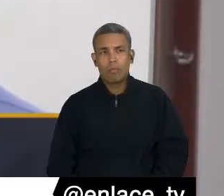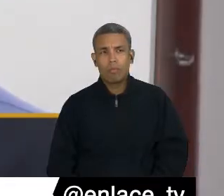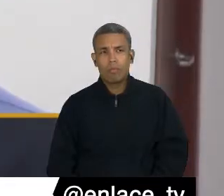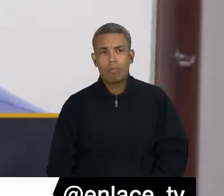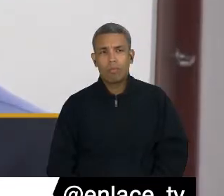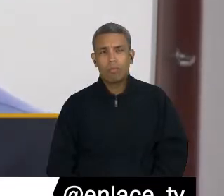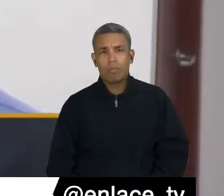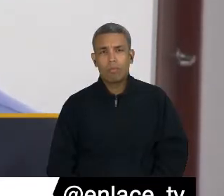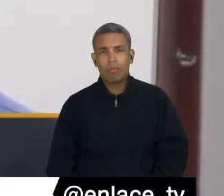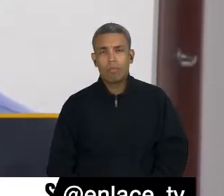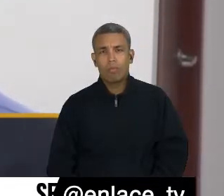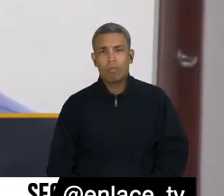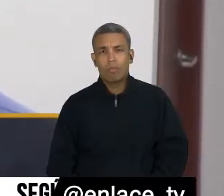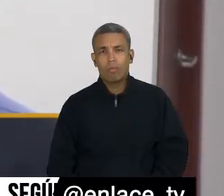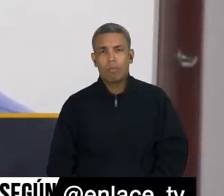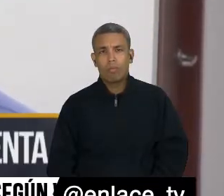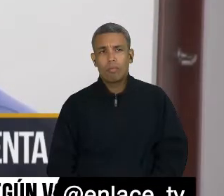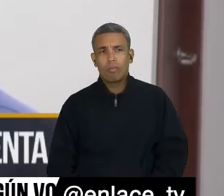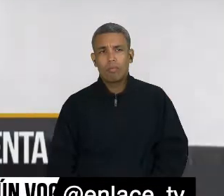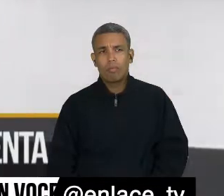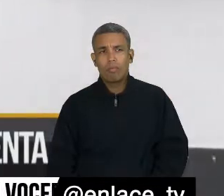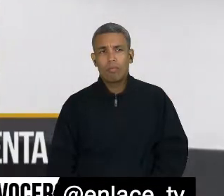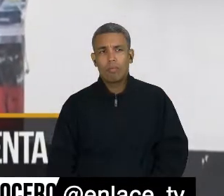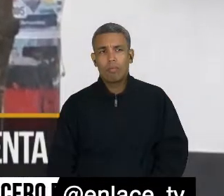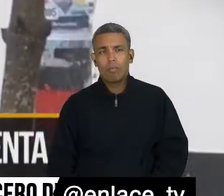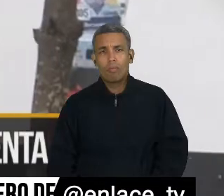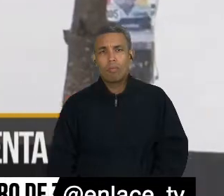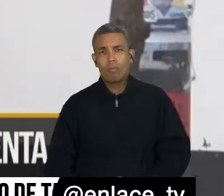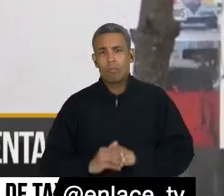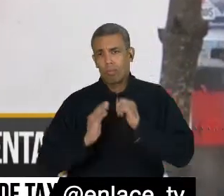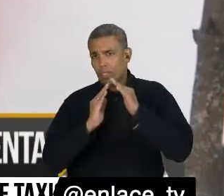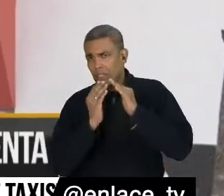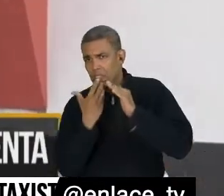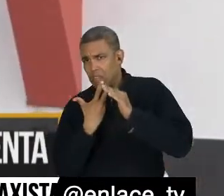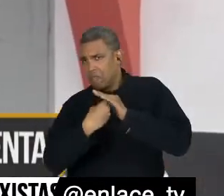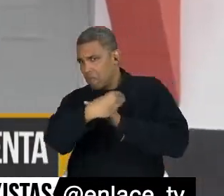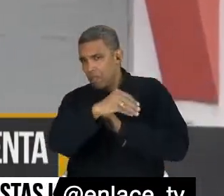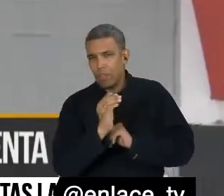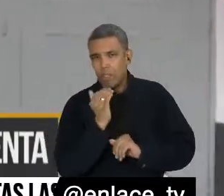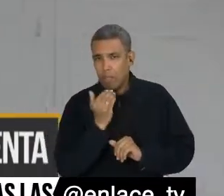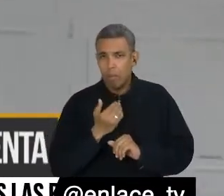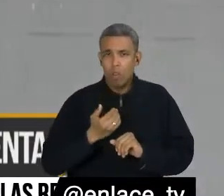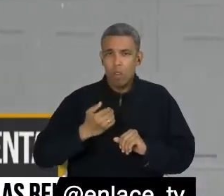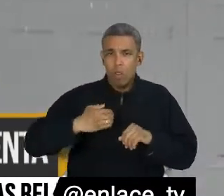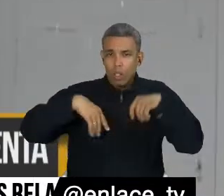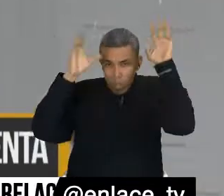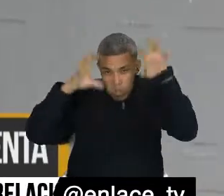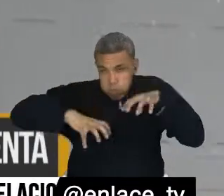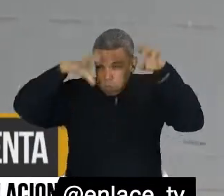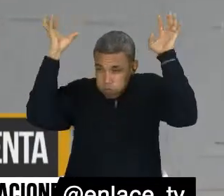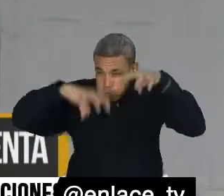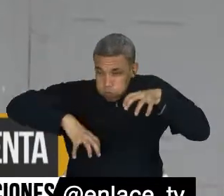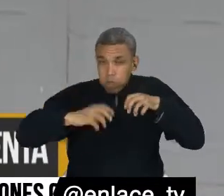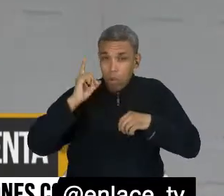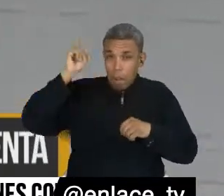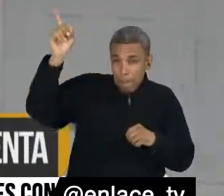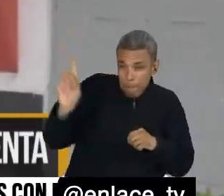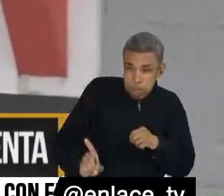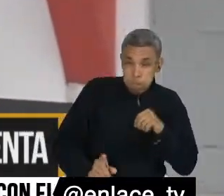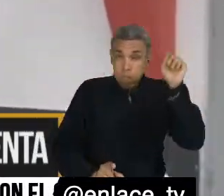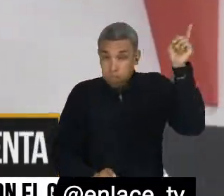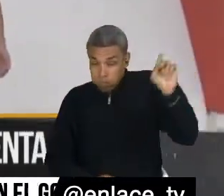Estamos expuestos por fuera de nuestras viviendas a los aguaceros o a los rayos, no protegernos debajo de un